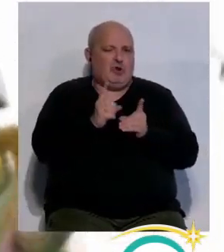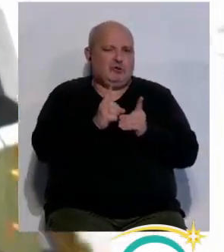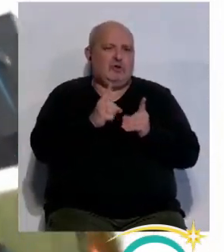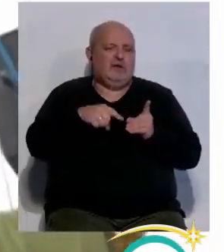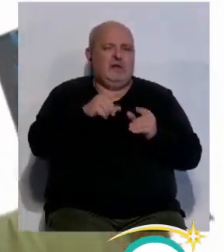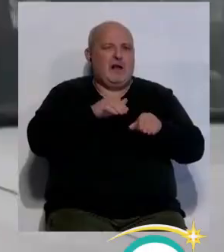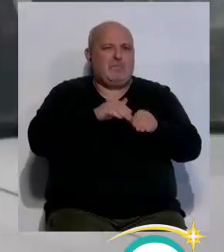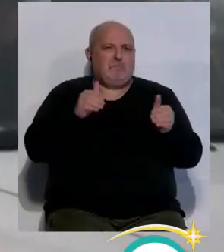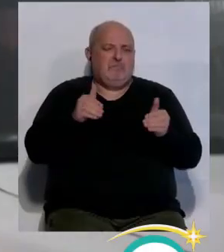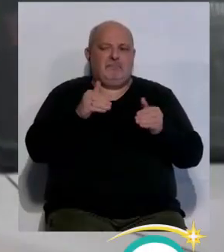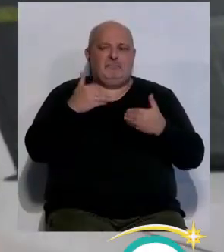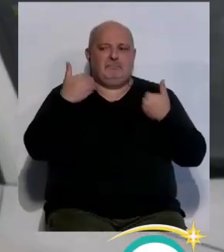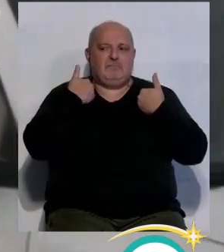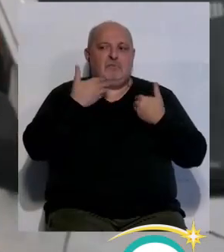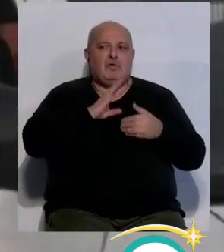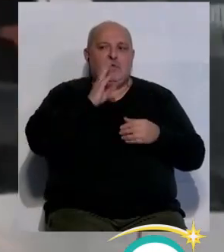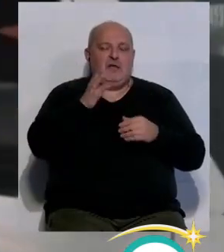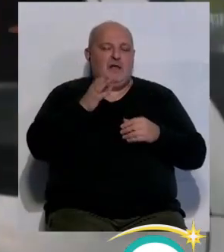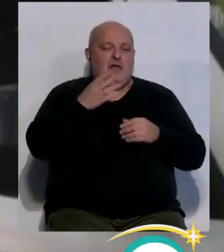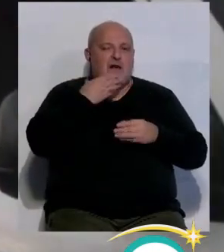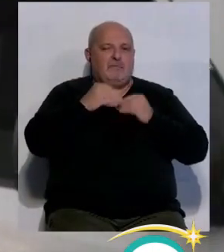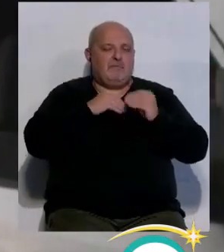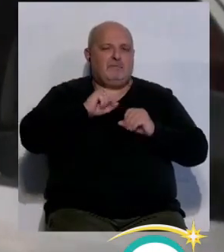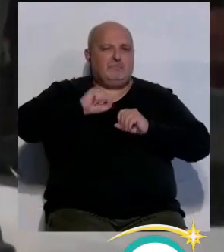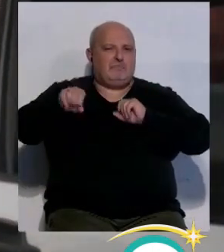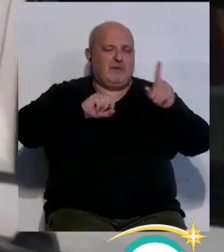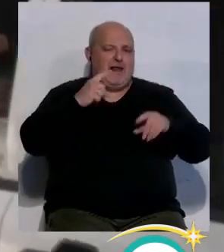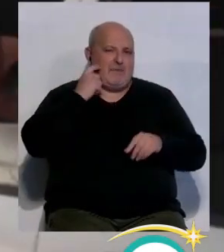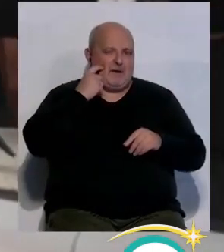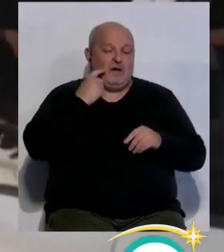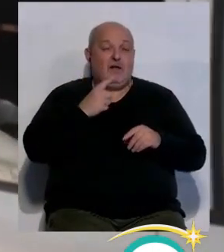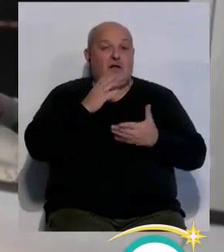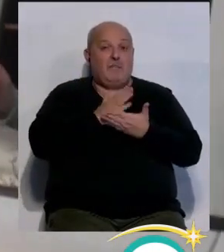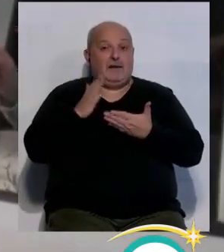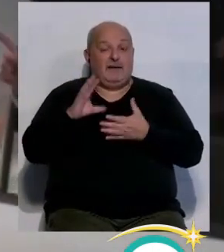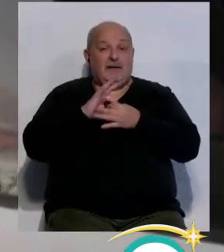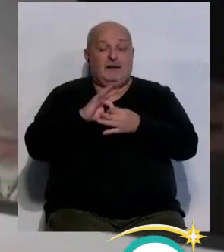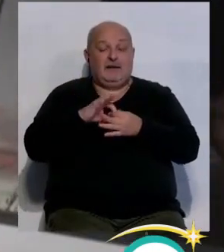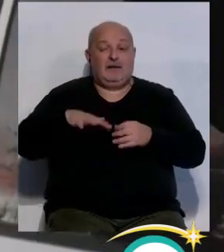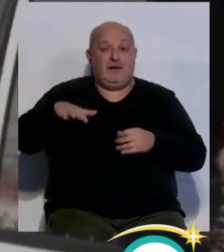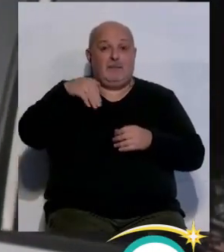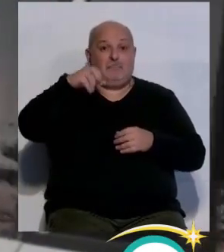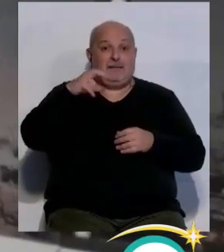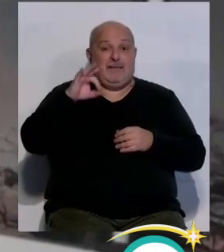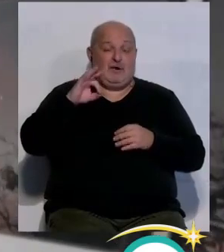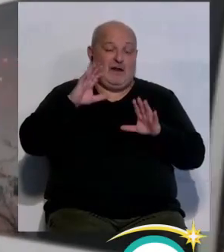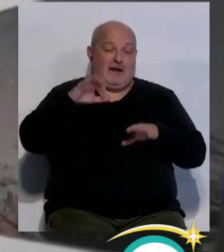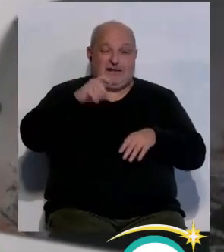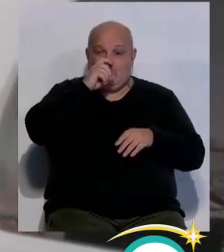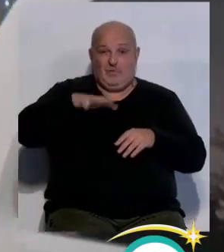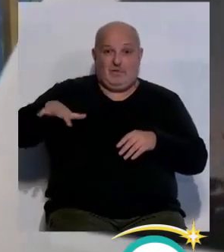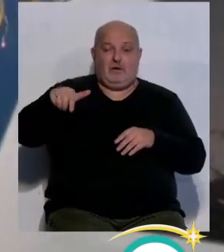algunas carrozas desde donde sus majestades lanzaban caramelos. Por su parte, en El Mentidero disfrutaron